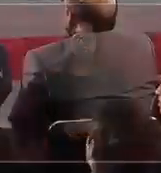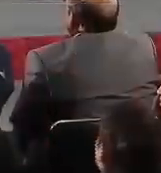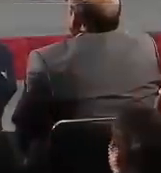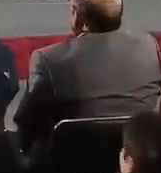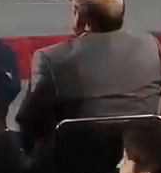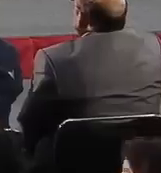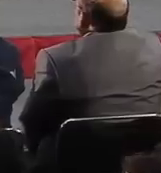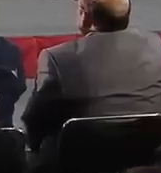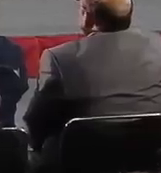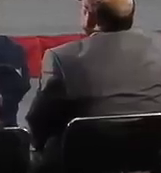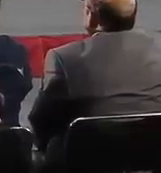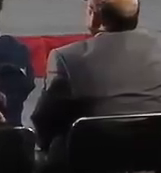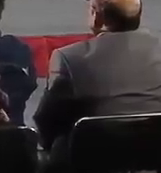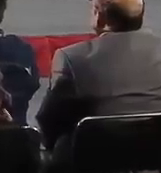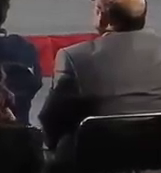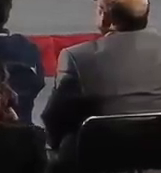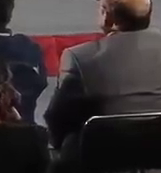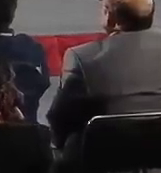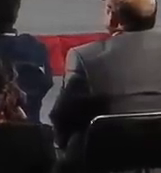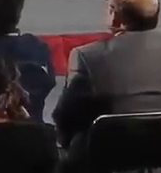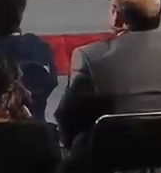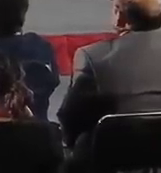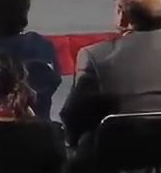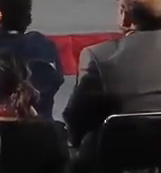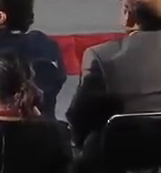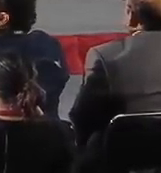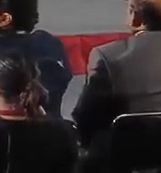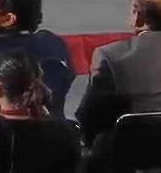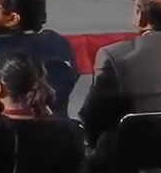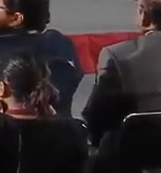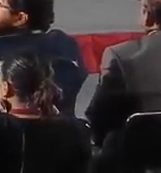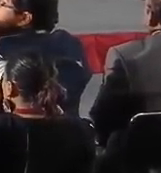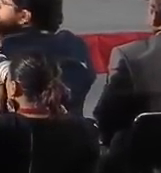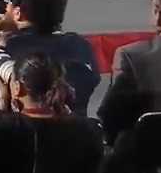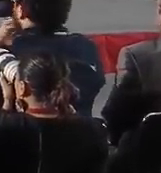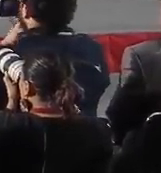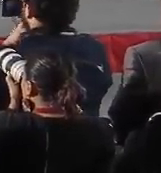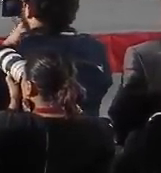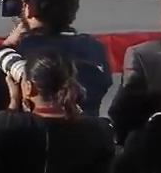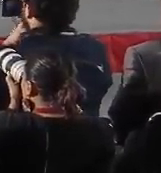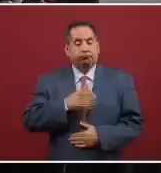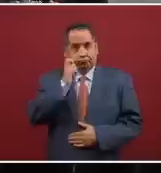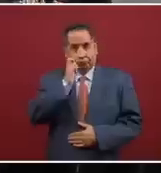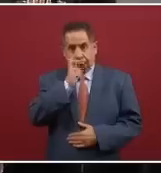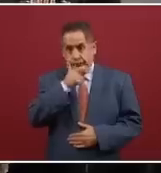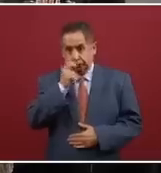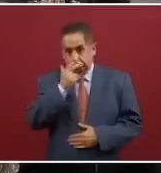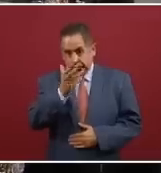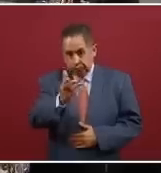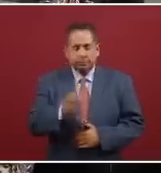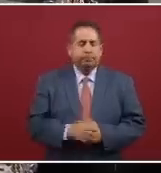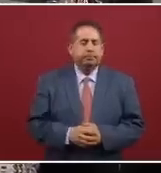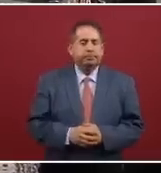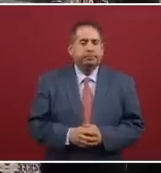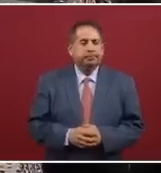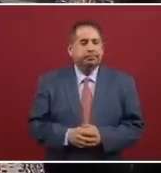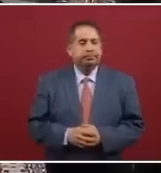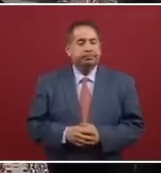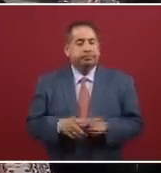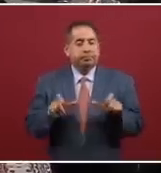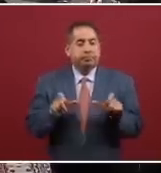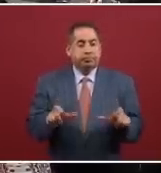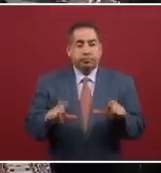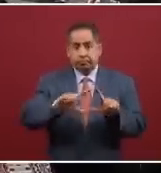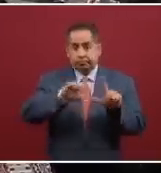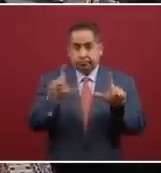gracias consuelo medina la opción de chihuahua el despliegue de elementos de la guardia nacional